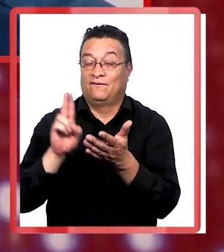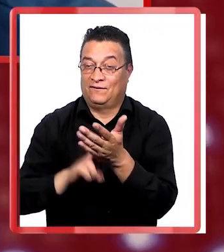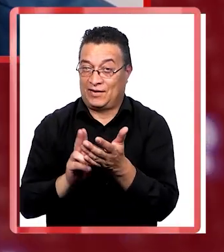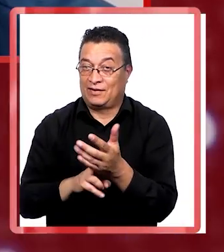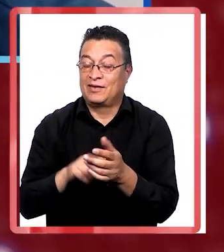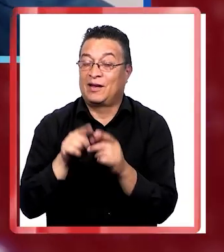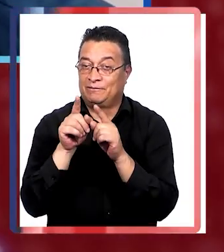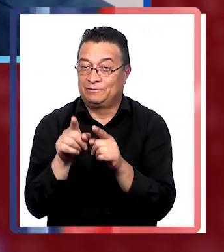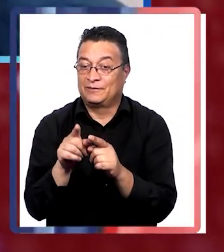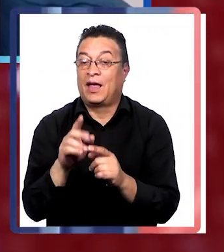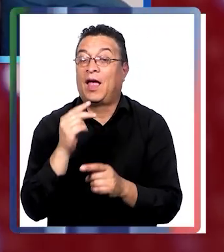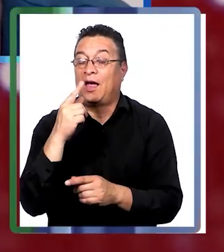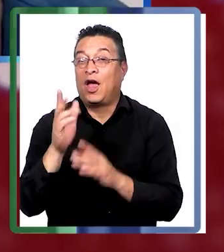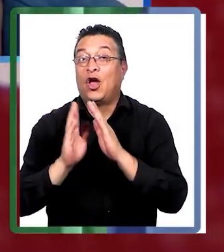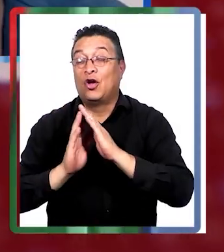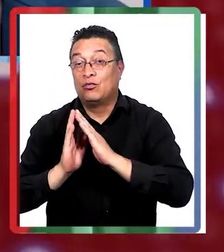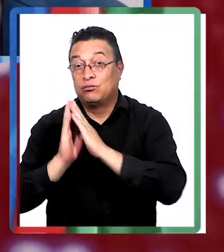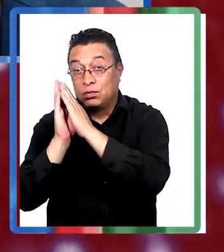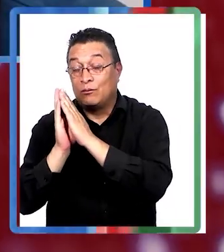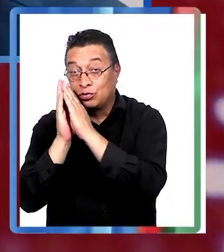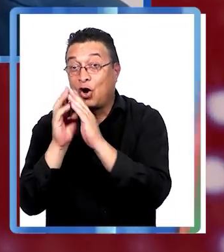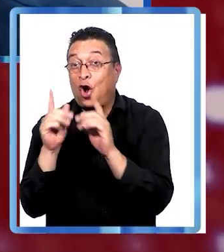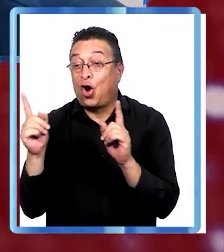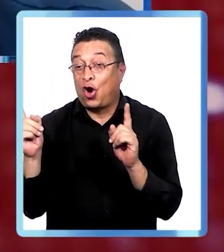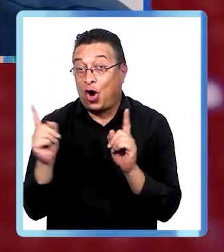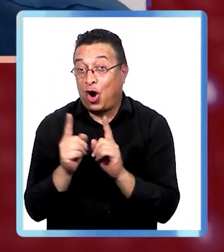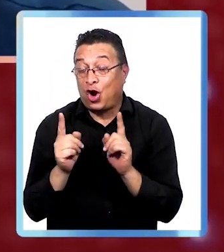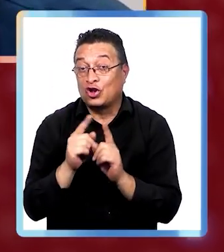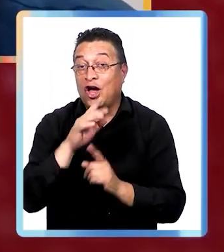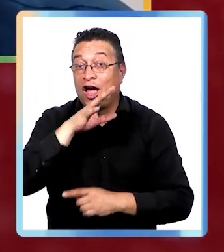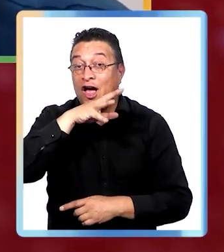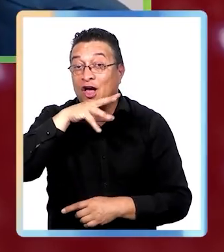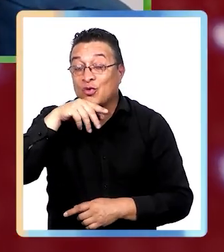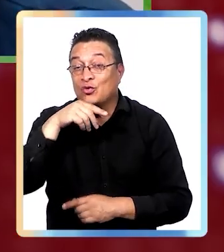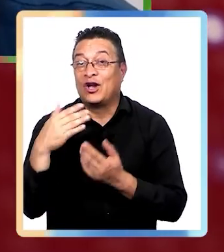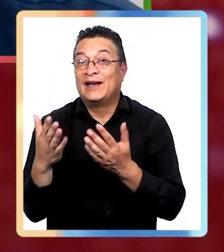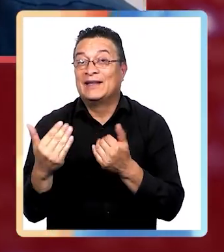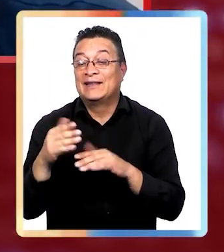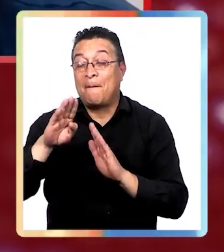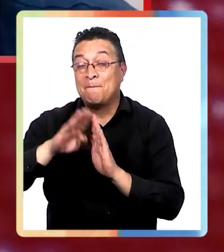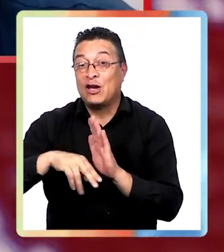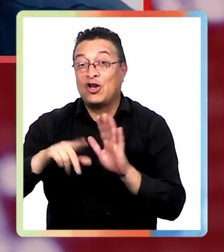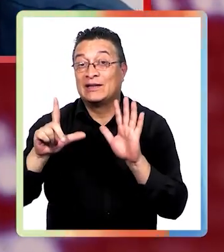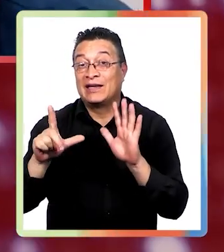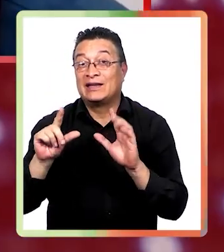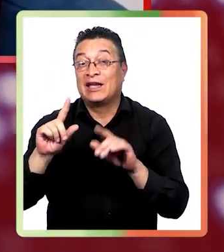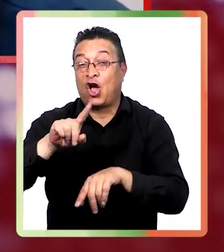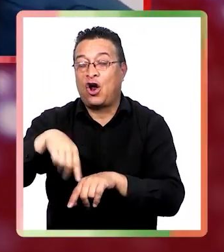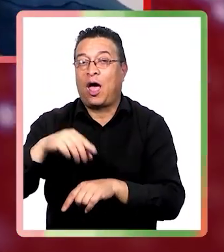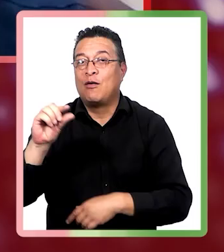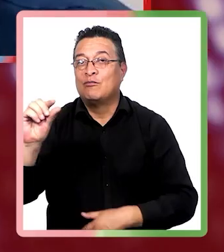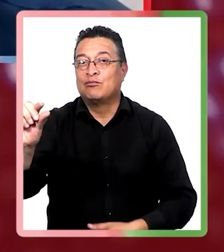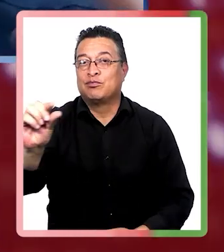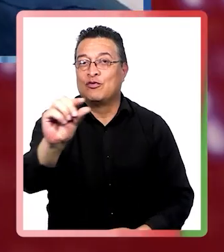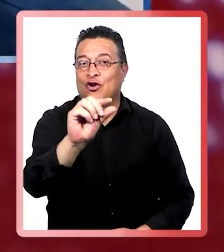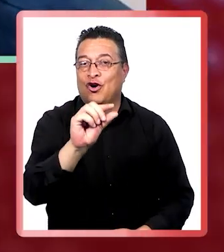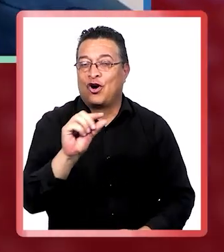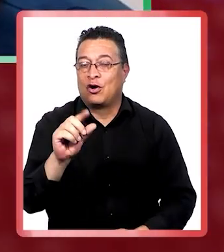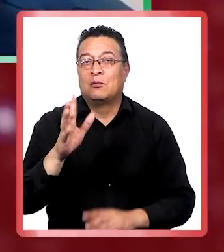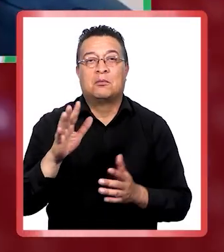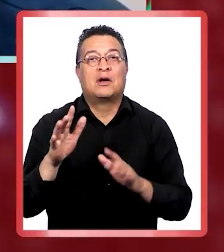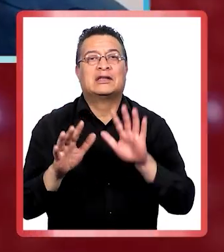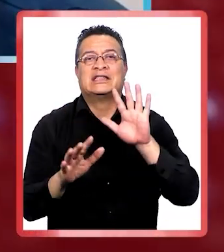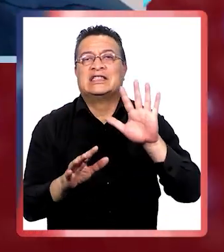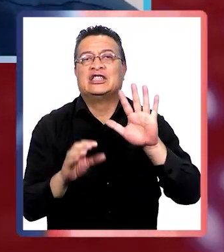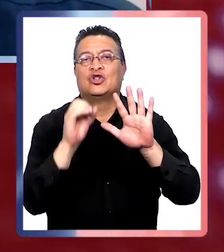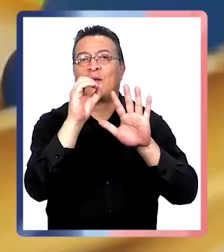Bueno, la verdad es que los dormidores cortos, adultos que requieren menos de 7 horas, la verdad son muy pocos. Está estudiado